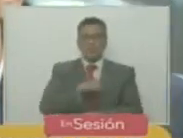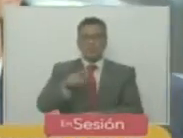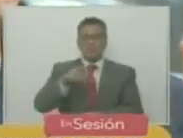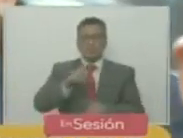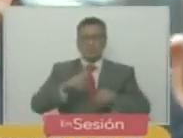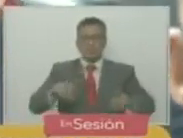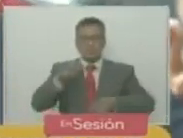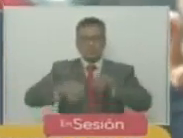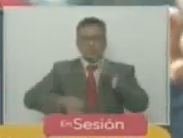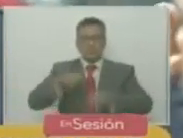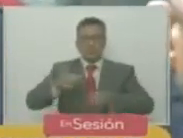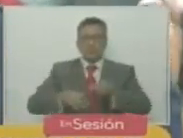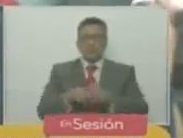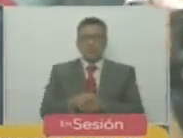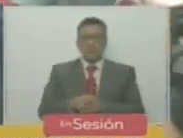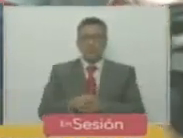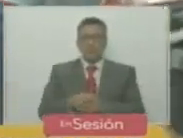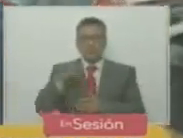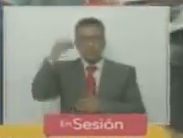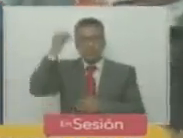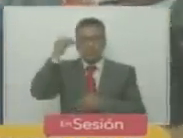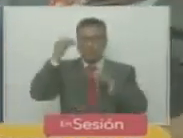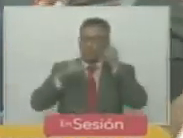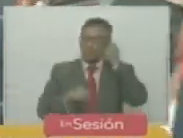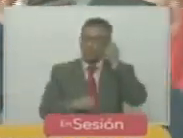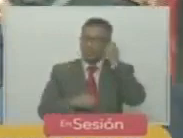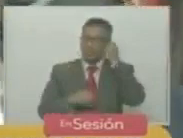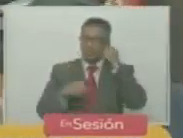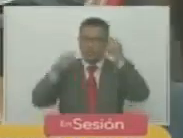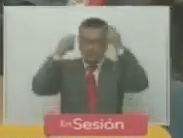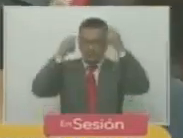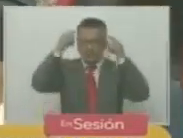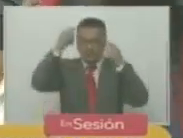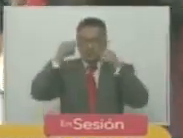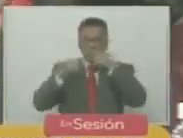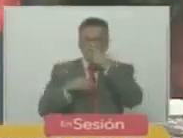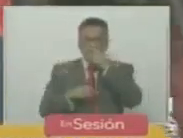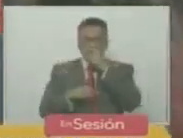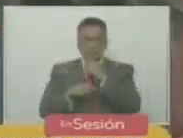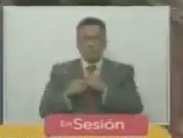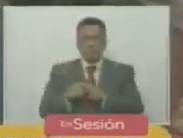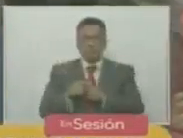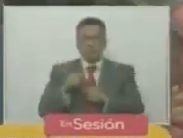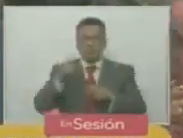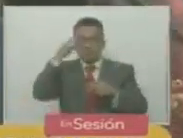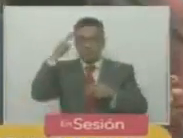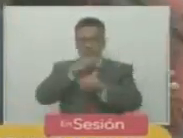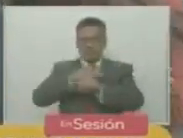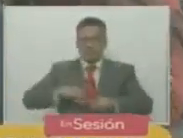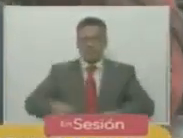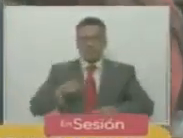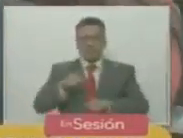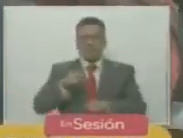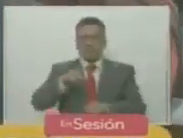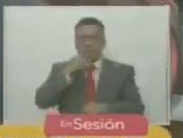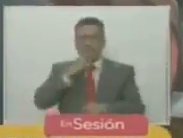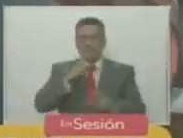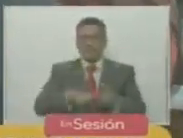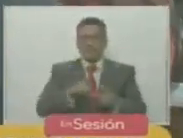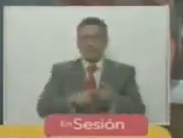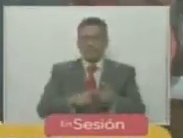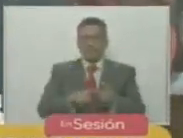derecho y de justicia. Considerando que Hugo Rafael Chávez Frías fue militar, político